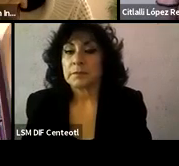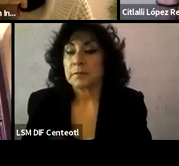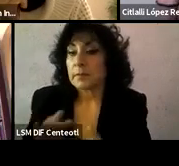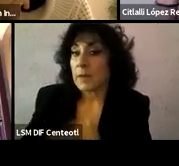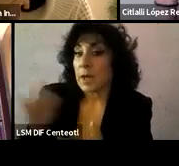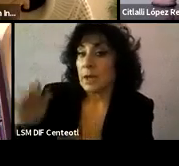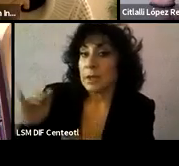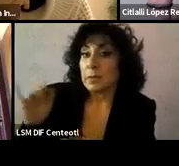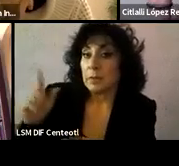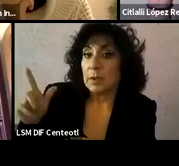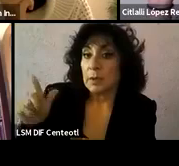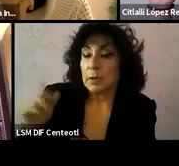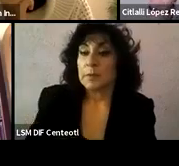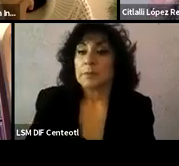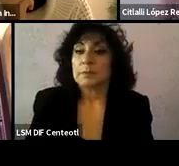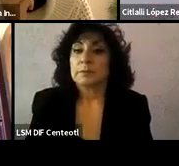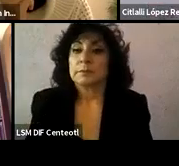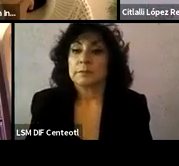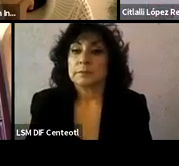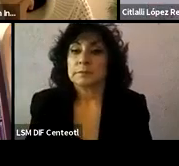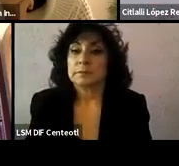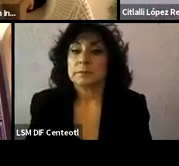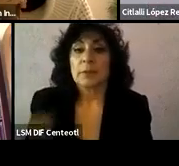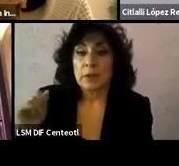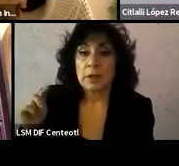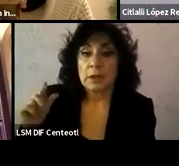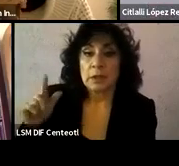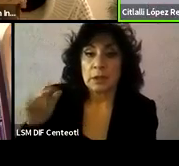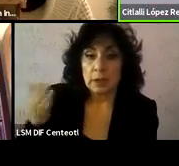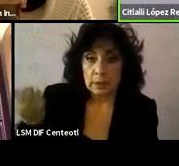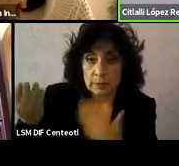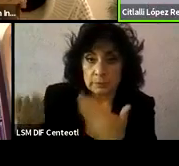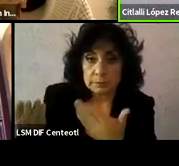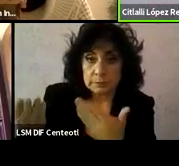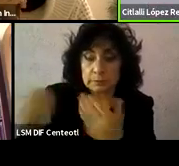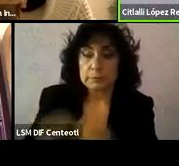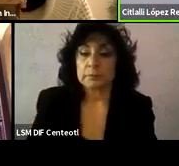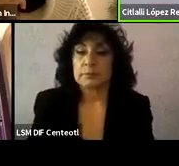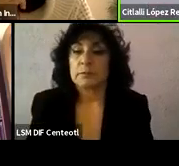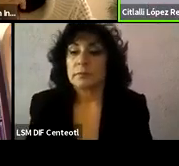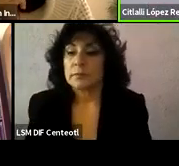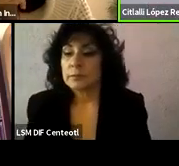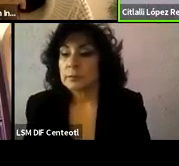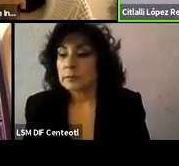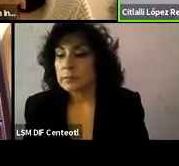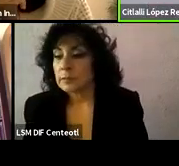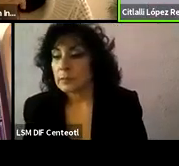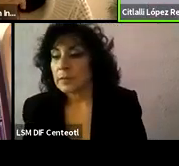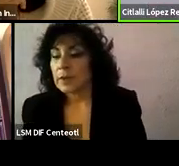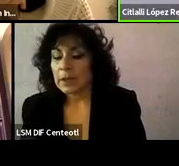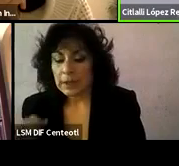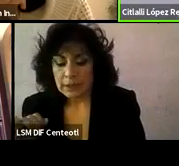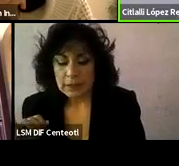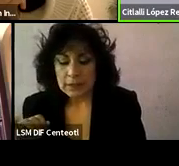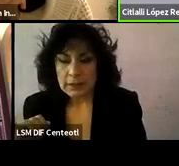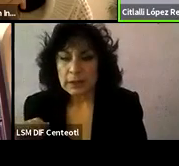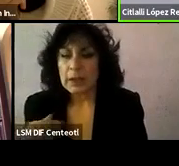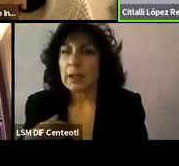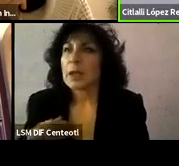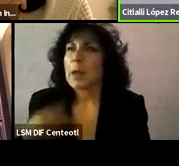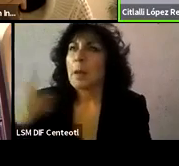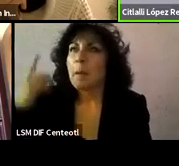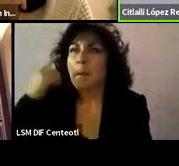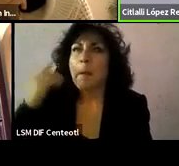Malú. Sí, Citlali. Sí, sobre lo de la educación para la